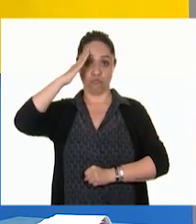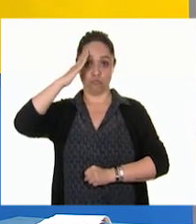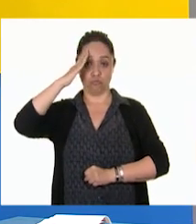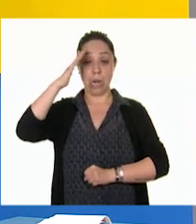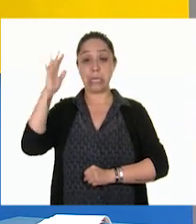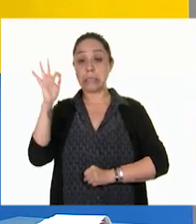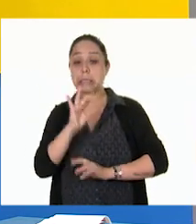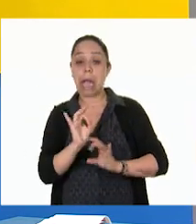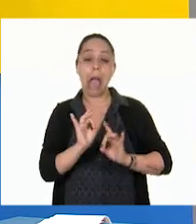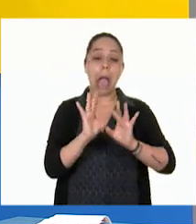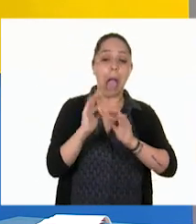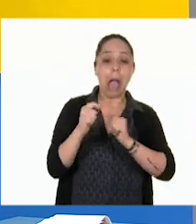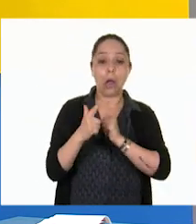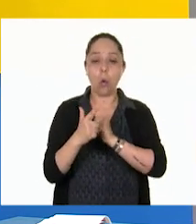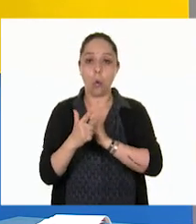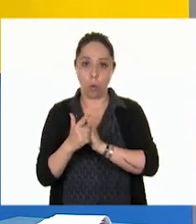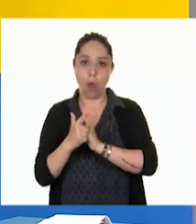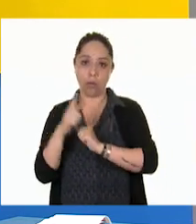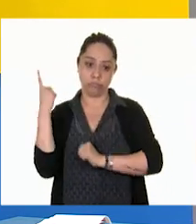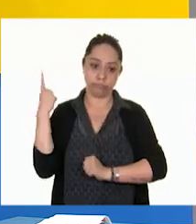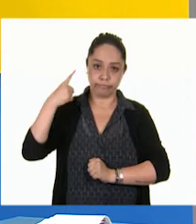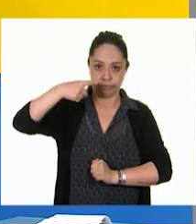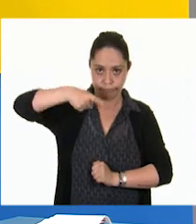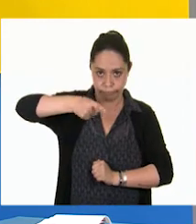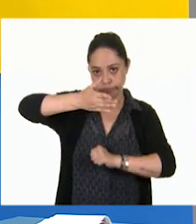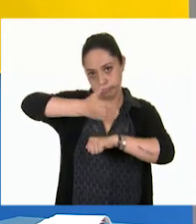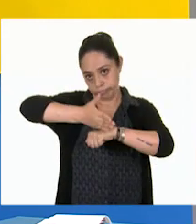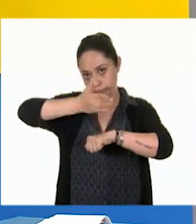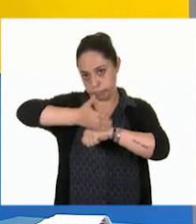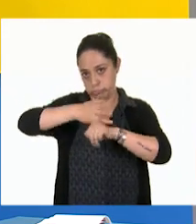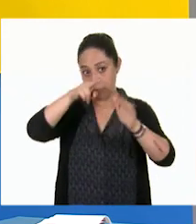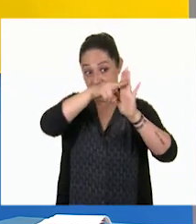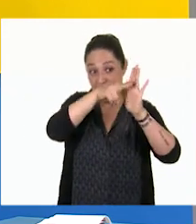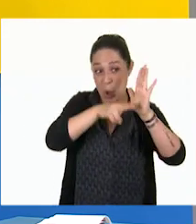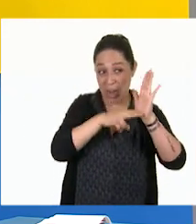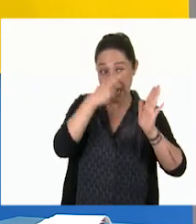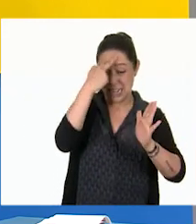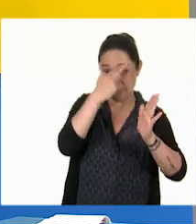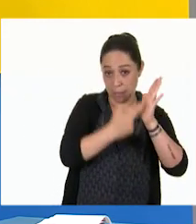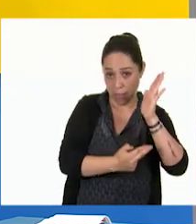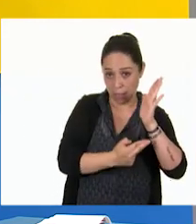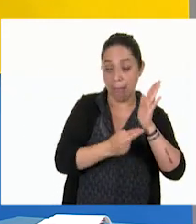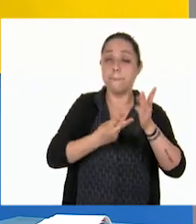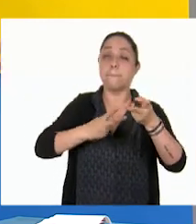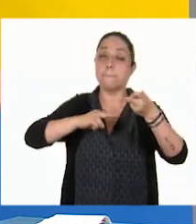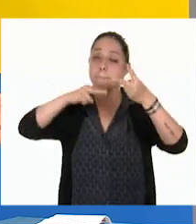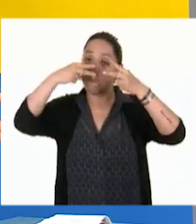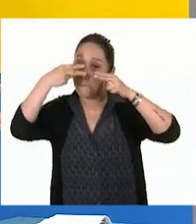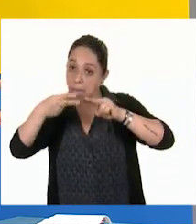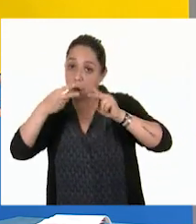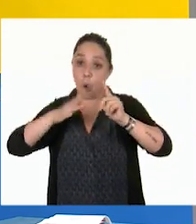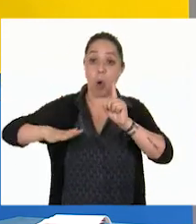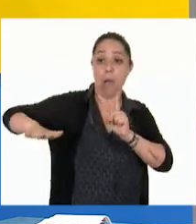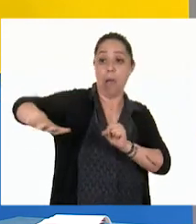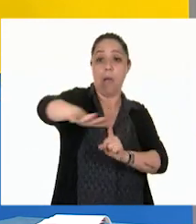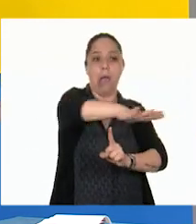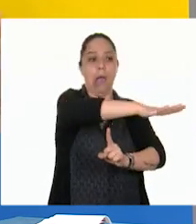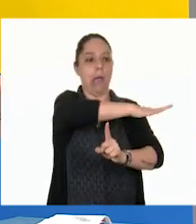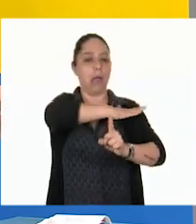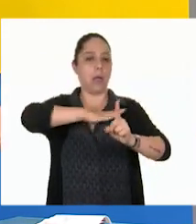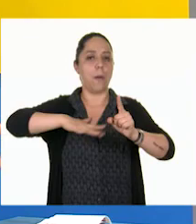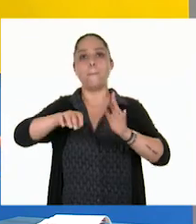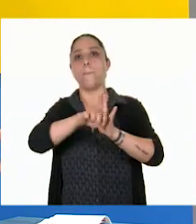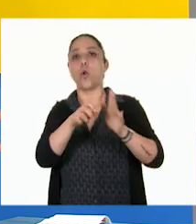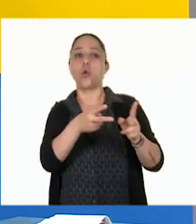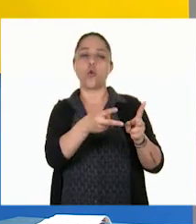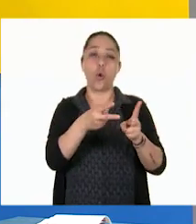se comete una falta a las normas. En cambio, si la falta se comete en la sociedad, como un